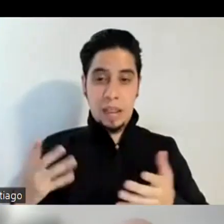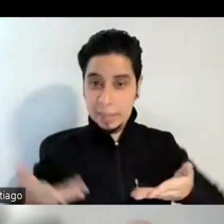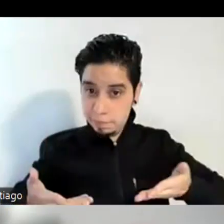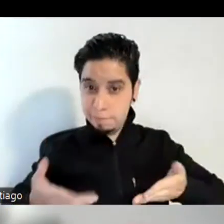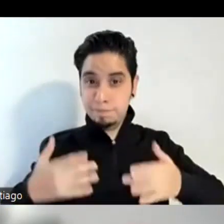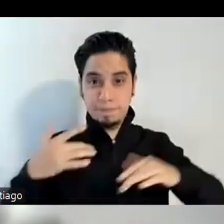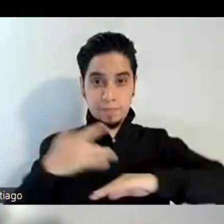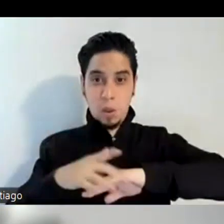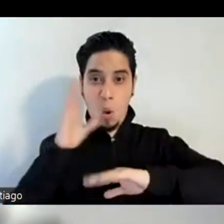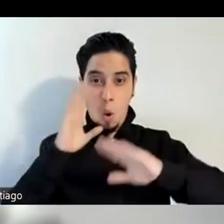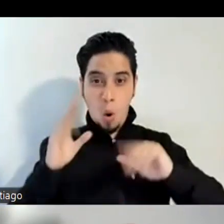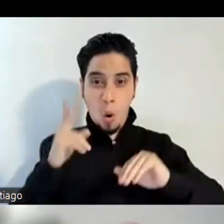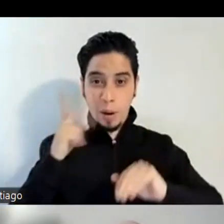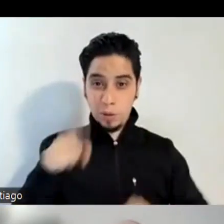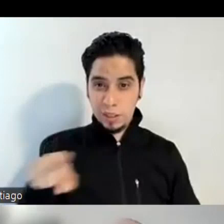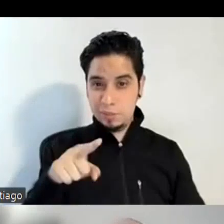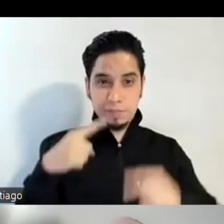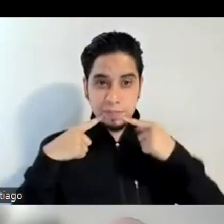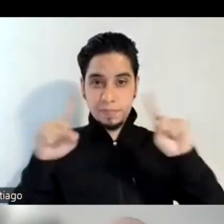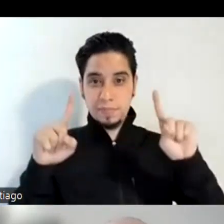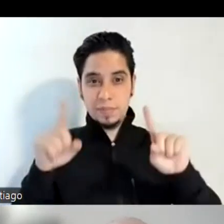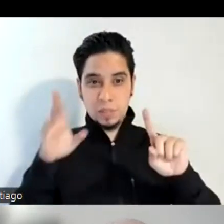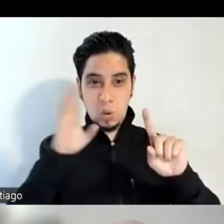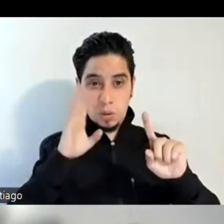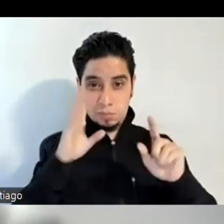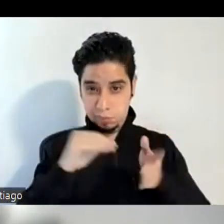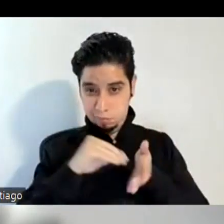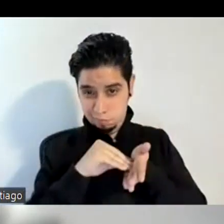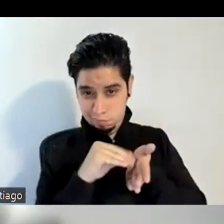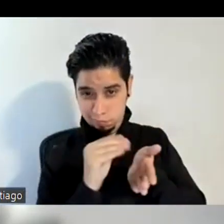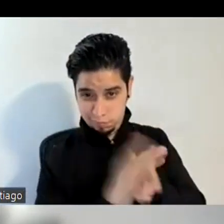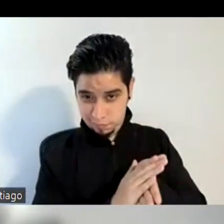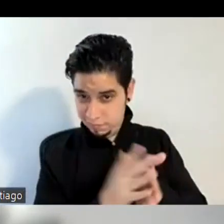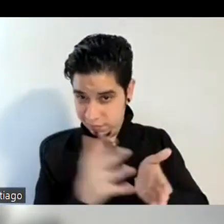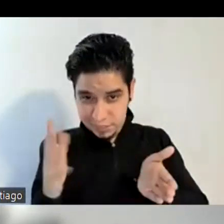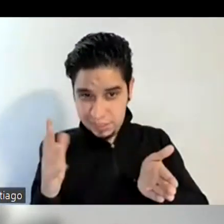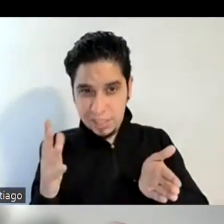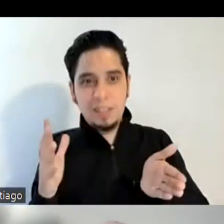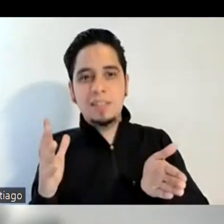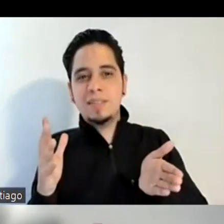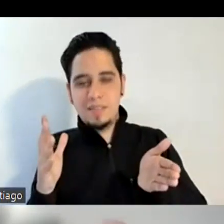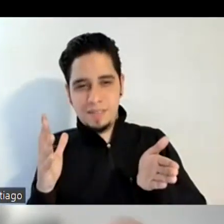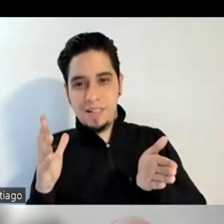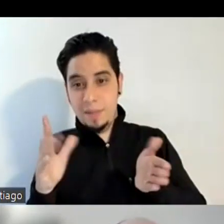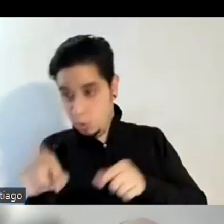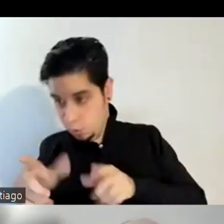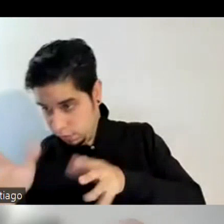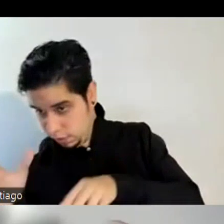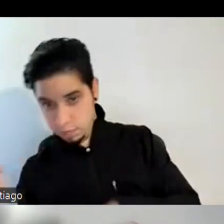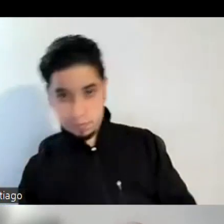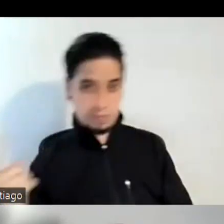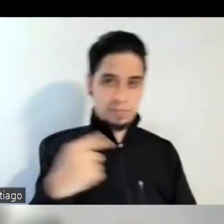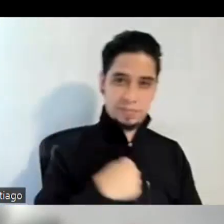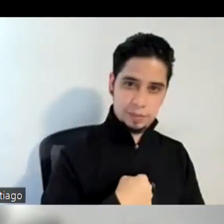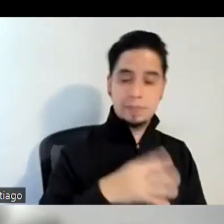verlos por allí, mucho éxito. Yo estoy ahí, mira, con la agenda, o sea que yo después que estrenas tu estreno yo, es como que, a ver,